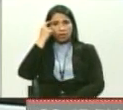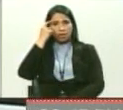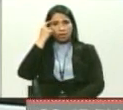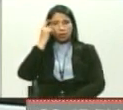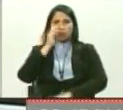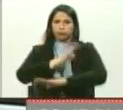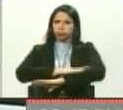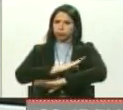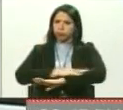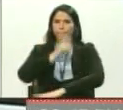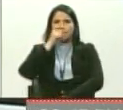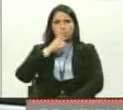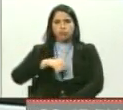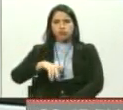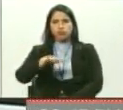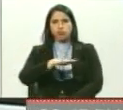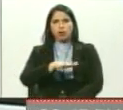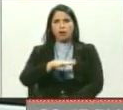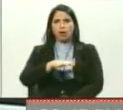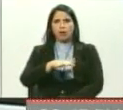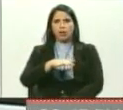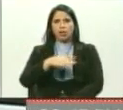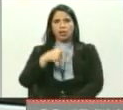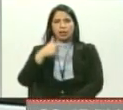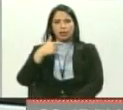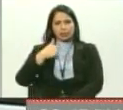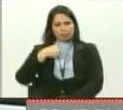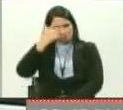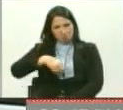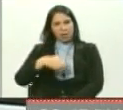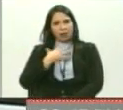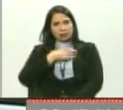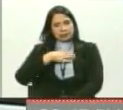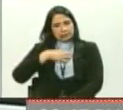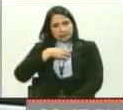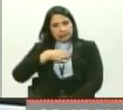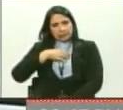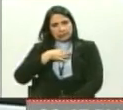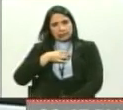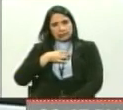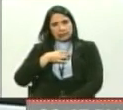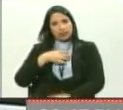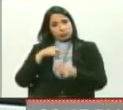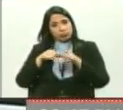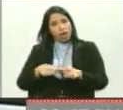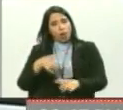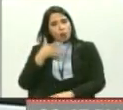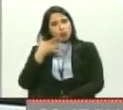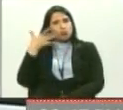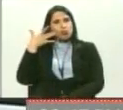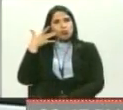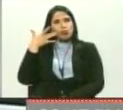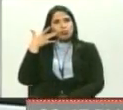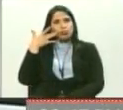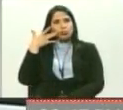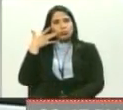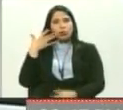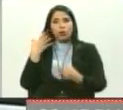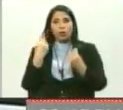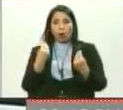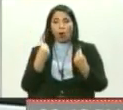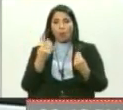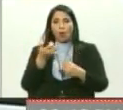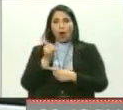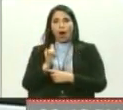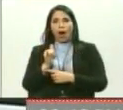conducta del pueblo, uno se conmueve, uno se está orgulloso, como los que están